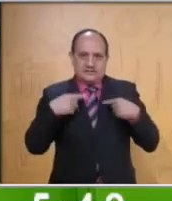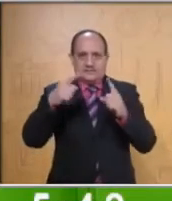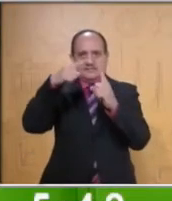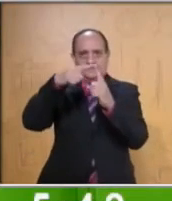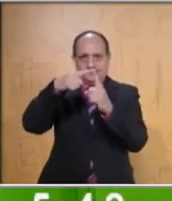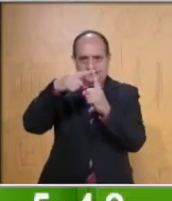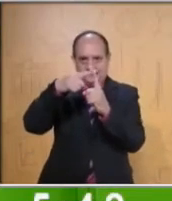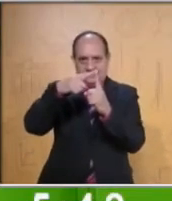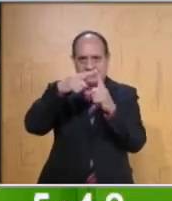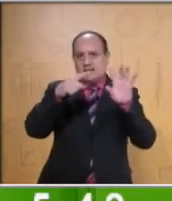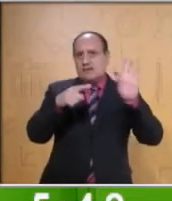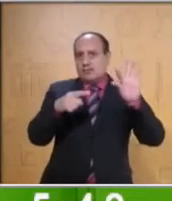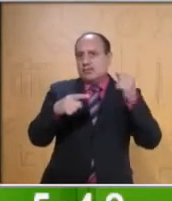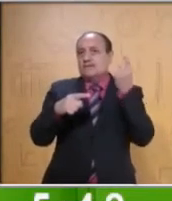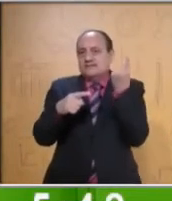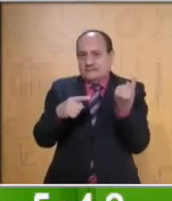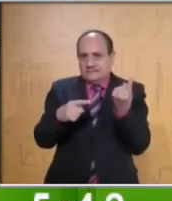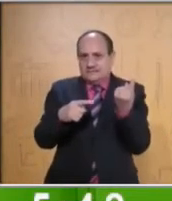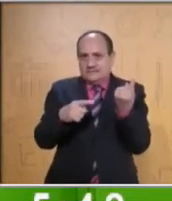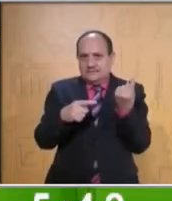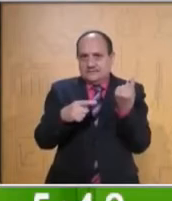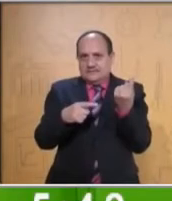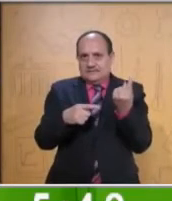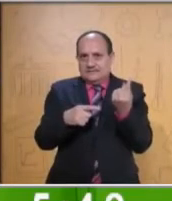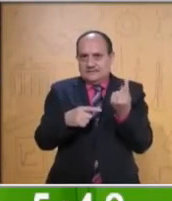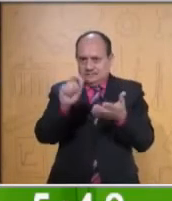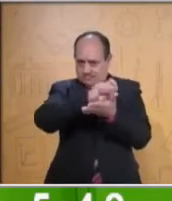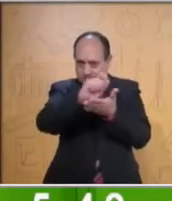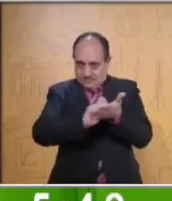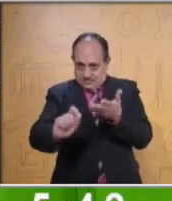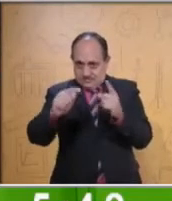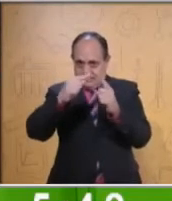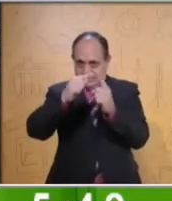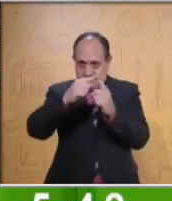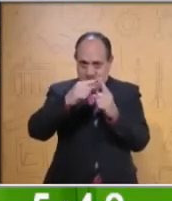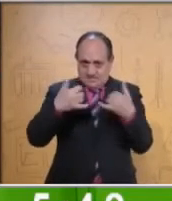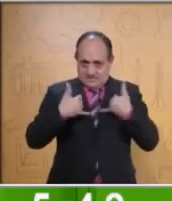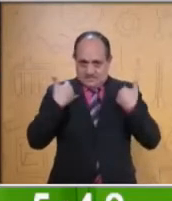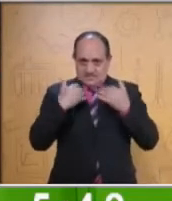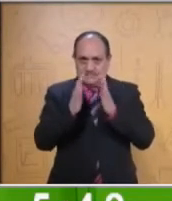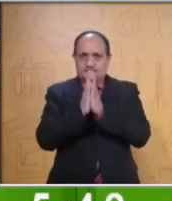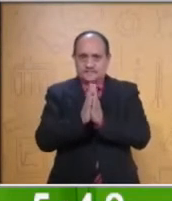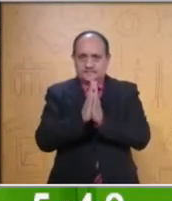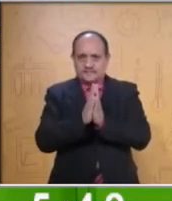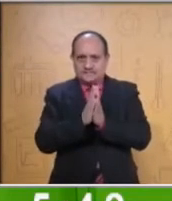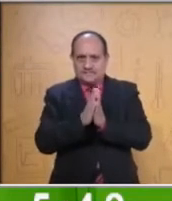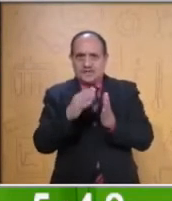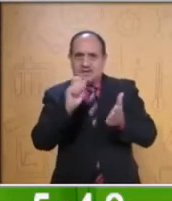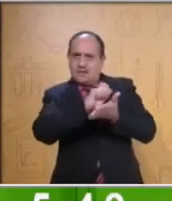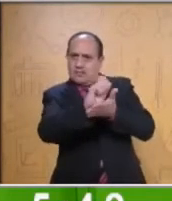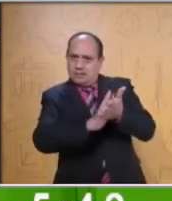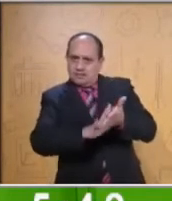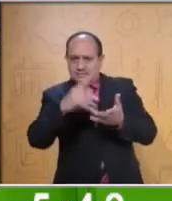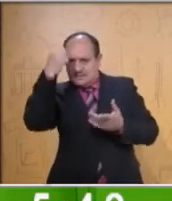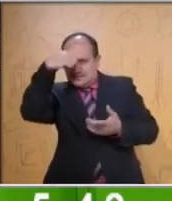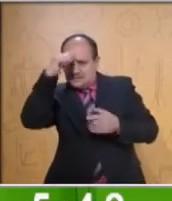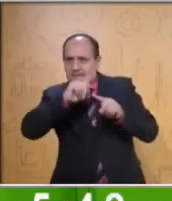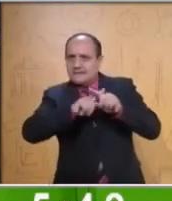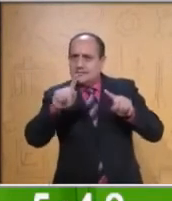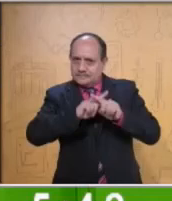la voy a hacer entre 41. Hagan la división, muchachos, por favor. Vean que aquí, bueno, voy a utilizar otra estrategia. Si yo